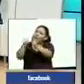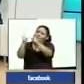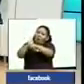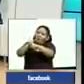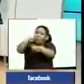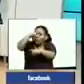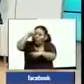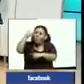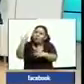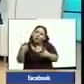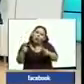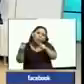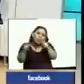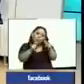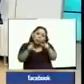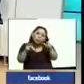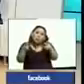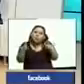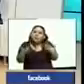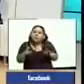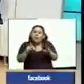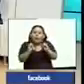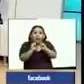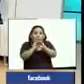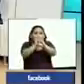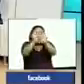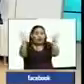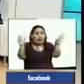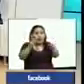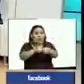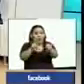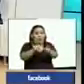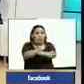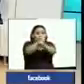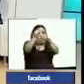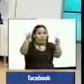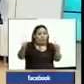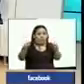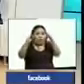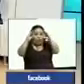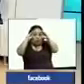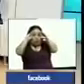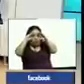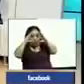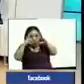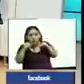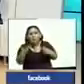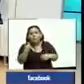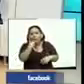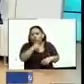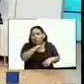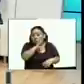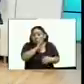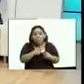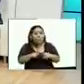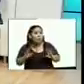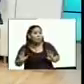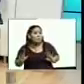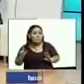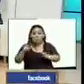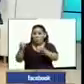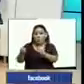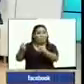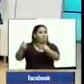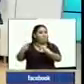porque por su edad ya no quería seguir madrugando estando en los turnos durante toda la noche debido a un padecimiento y que ni siquiera esa